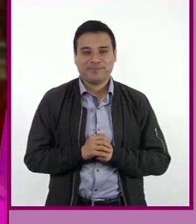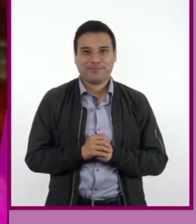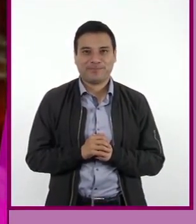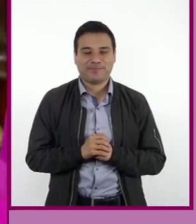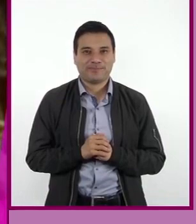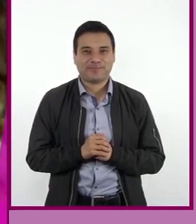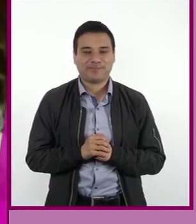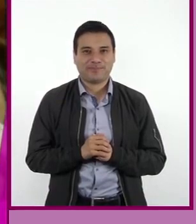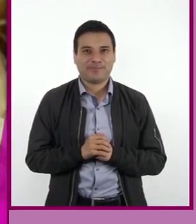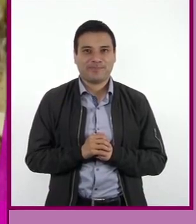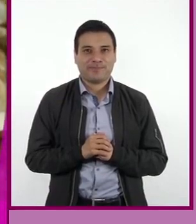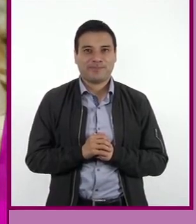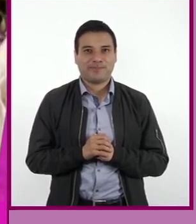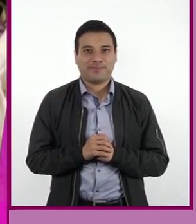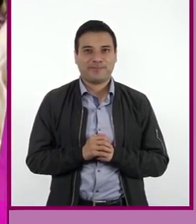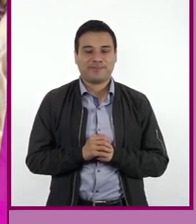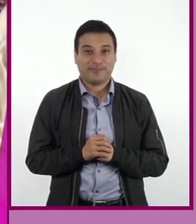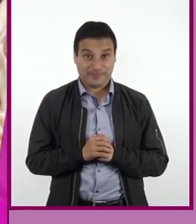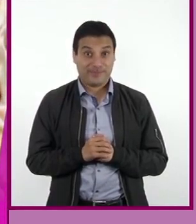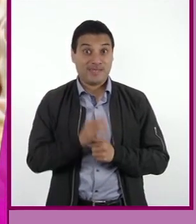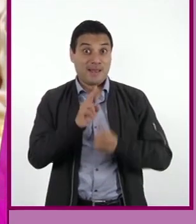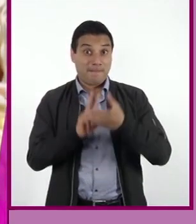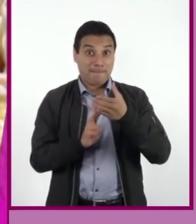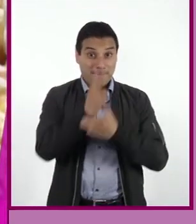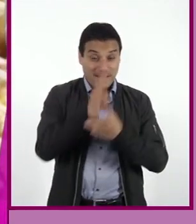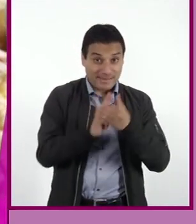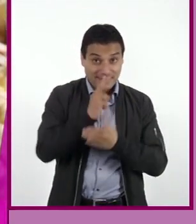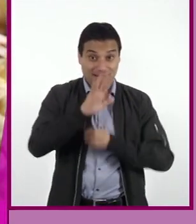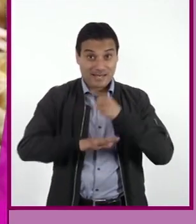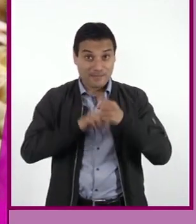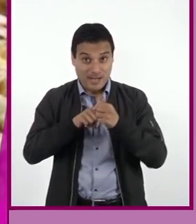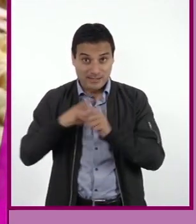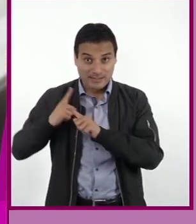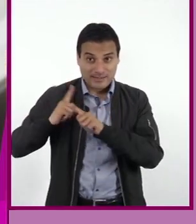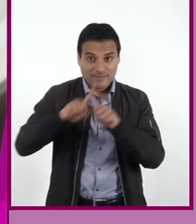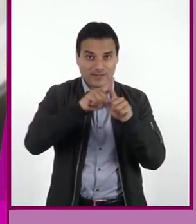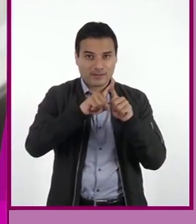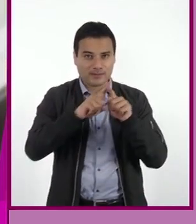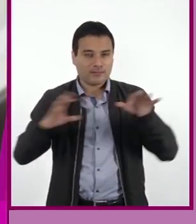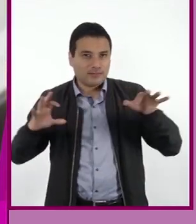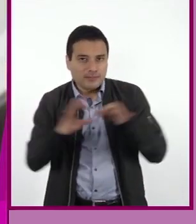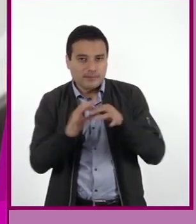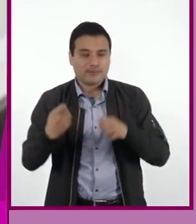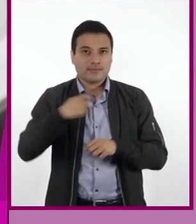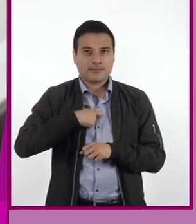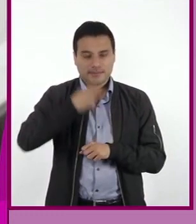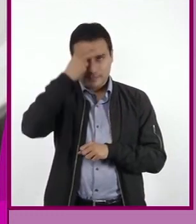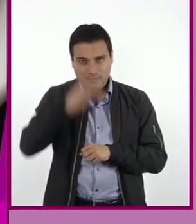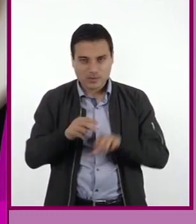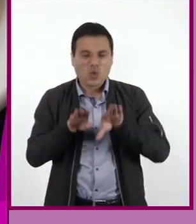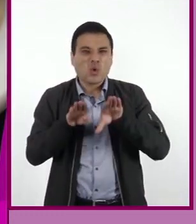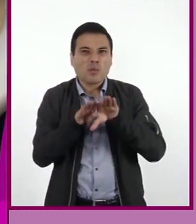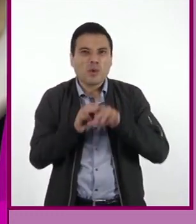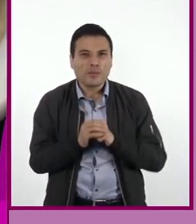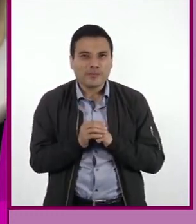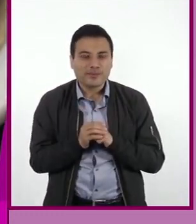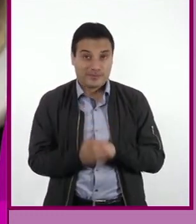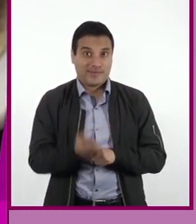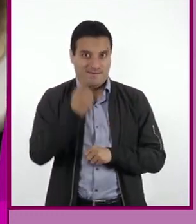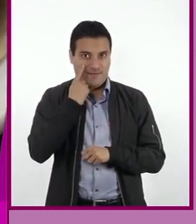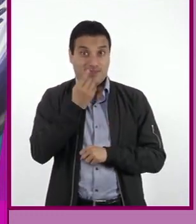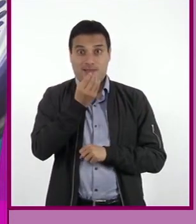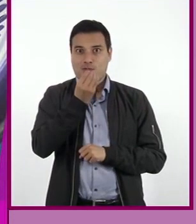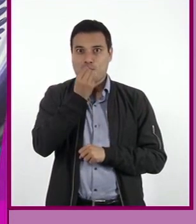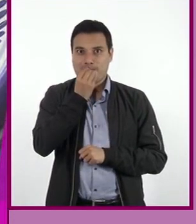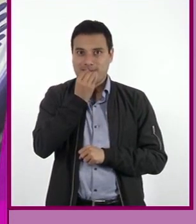¿Cómo se relaciona la gran biodiversidad del país con nuestra identidad nacional? La comida puede ser el ejemplo más